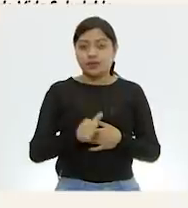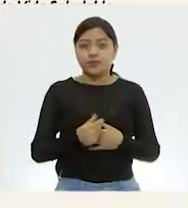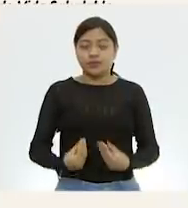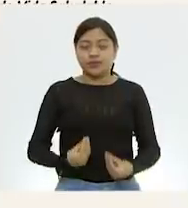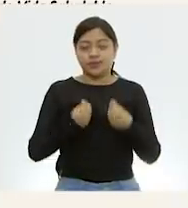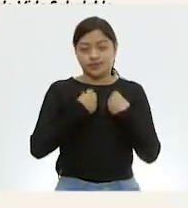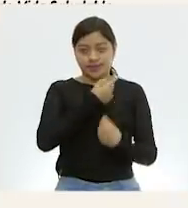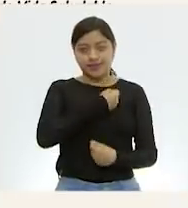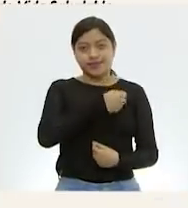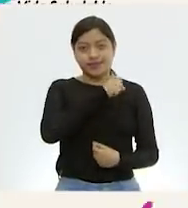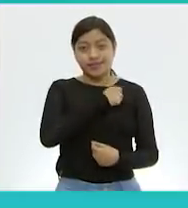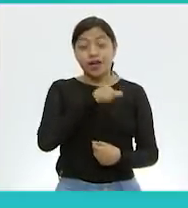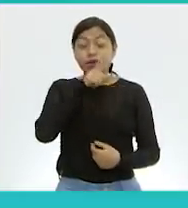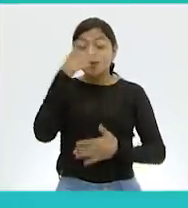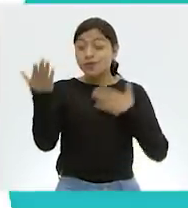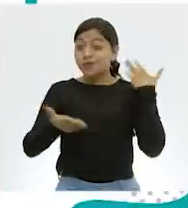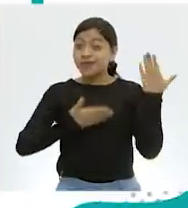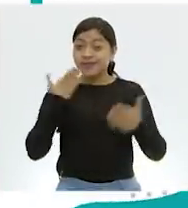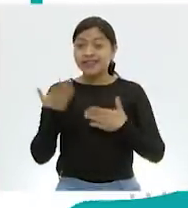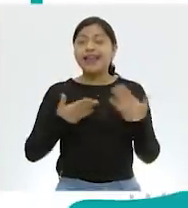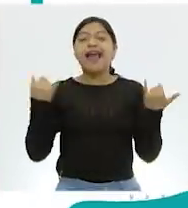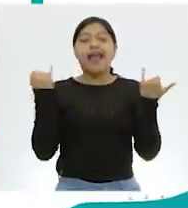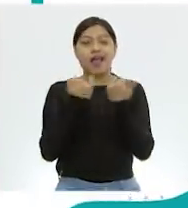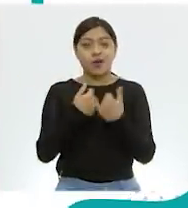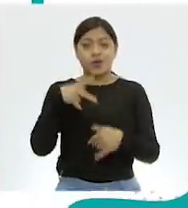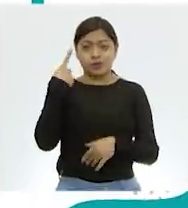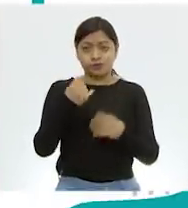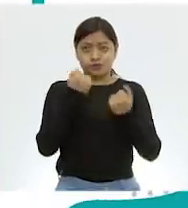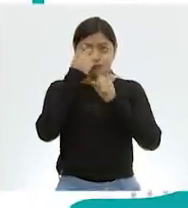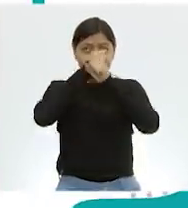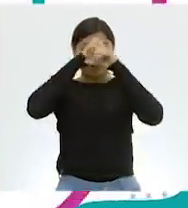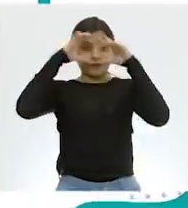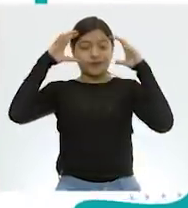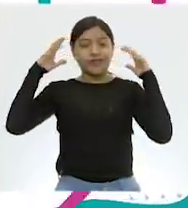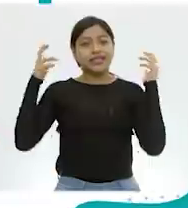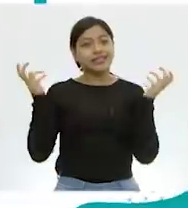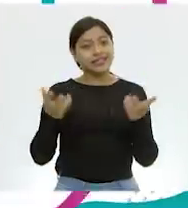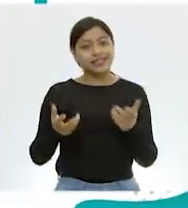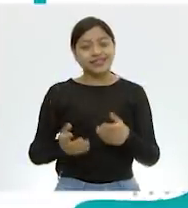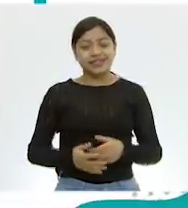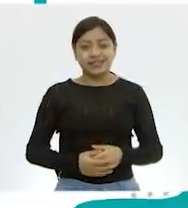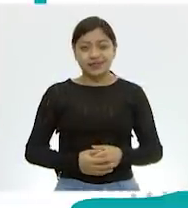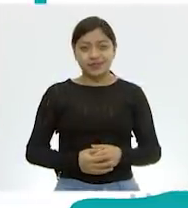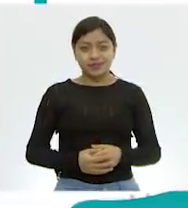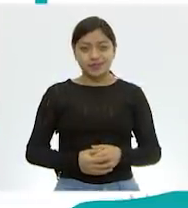vida saludable. Te divertirás y pondrás en acción tu creatividad.